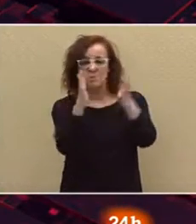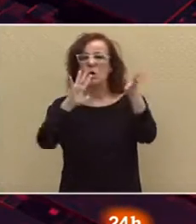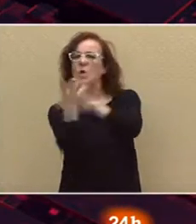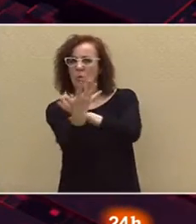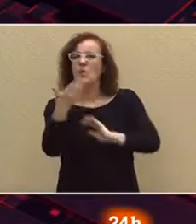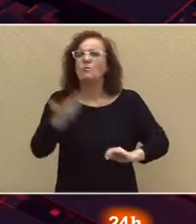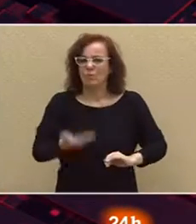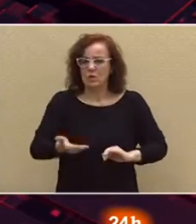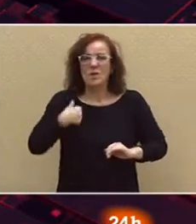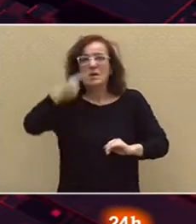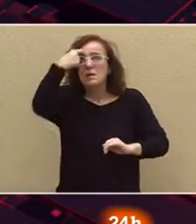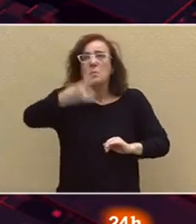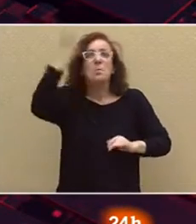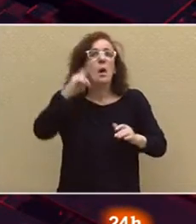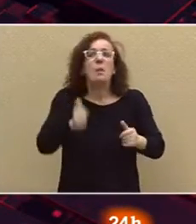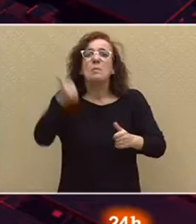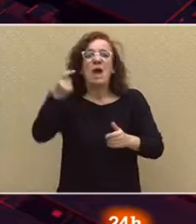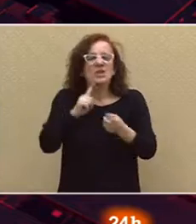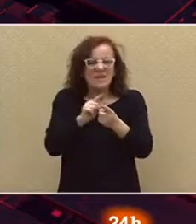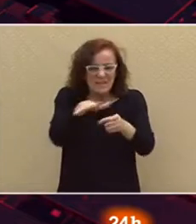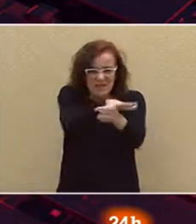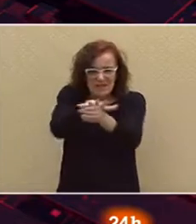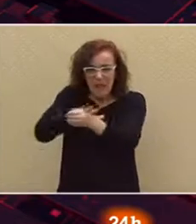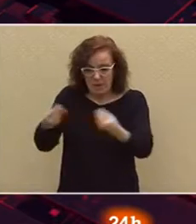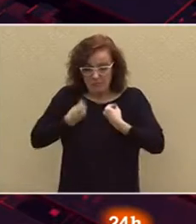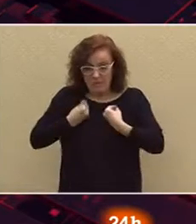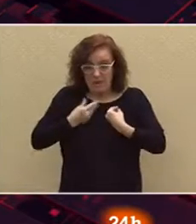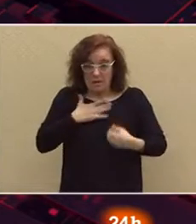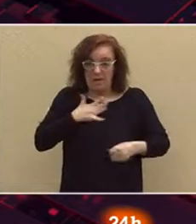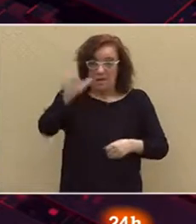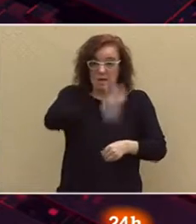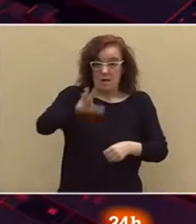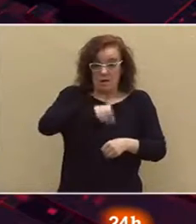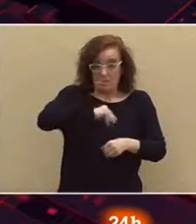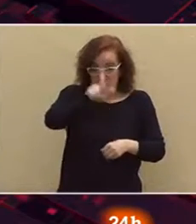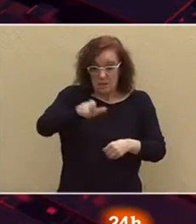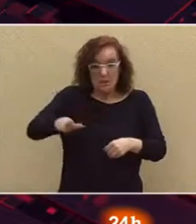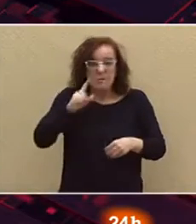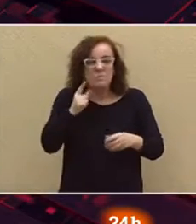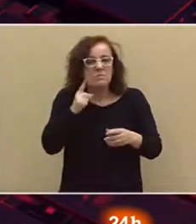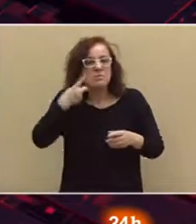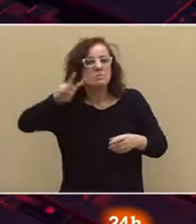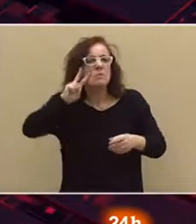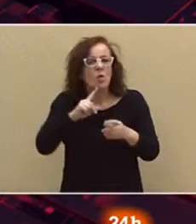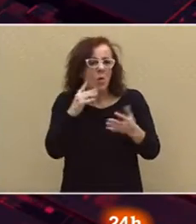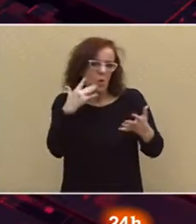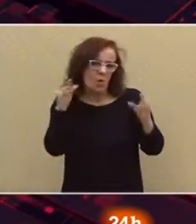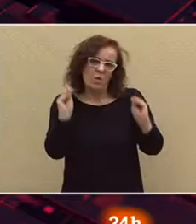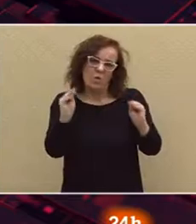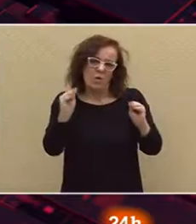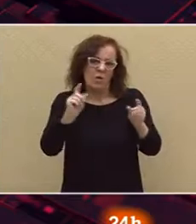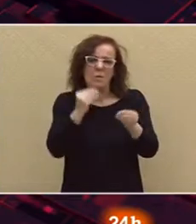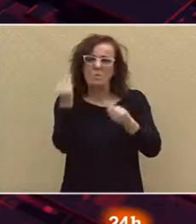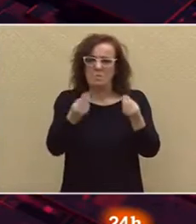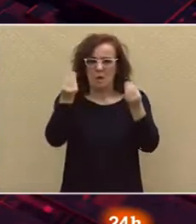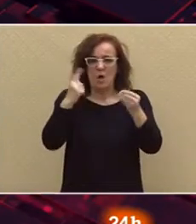me ocurre un solo campo en la vida de nuestro país, de los españoles, que no haya experimentado una notable mejora al amparo de nuestra